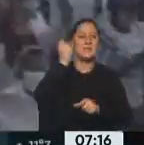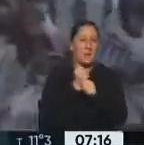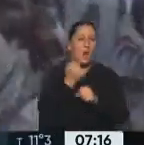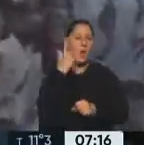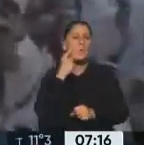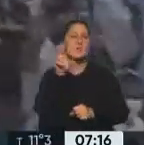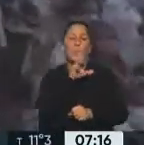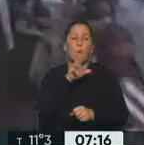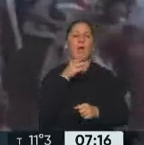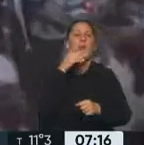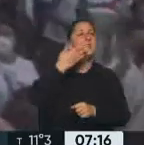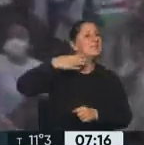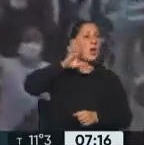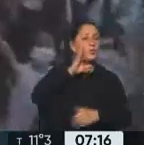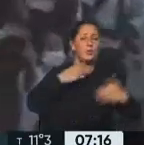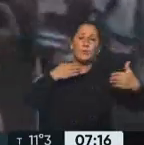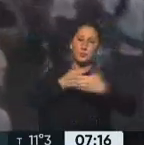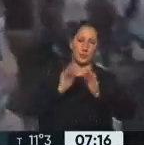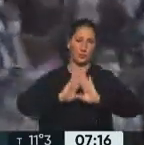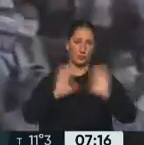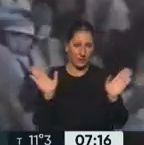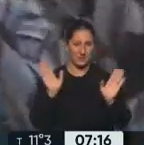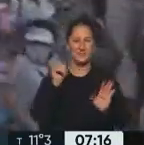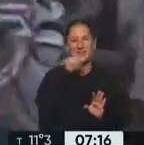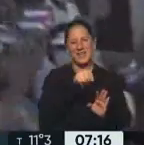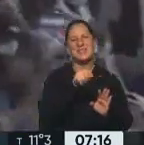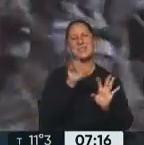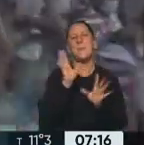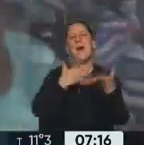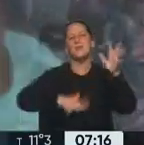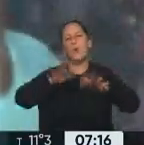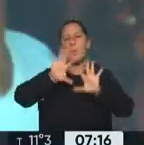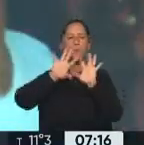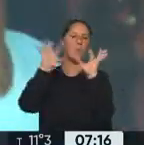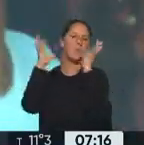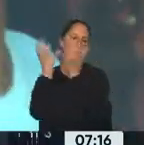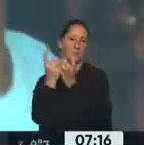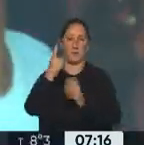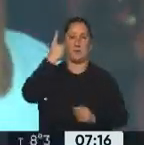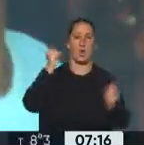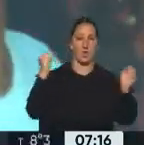y las trabajadoras cubanas. Pero bueno, eso es más o menos el panorama del primero de mayo en el mundo.